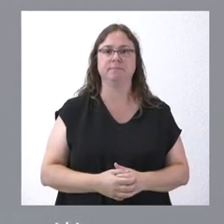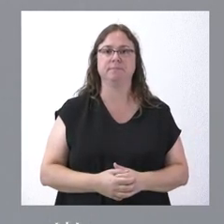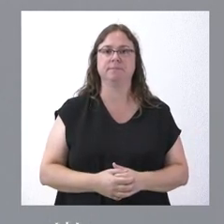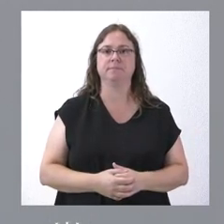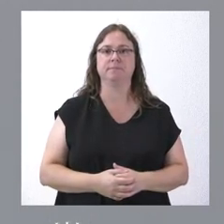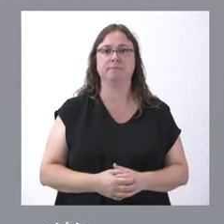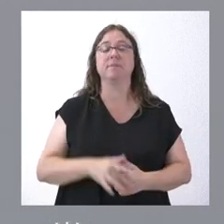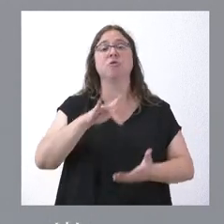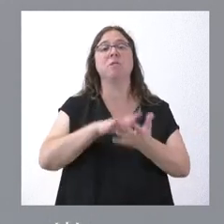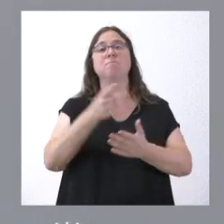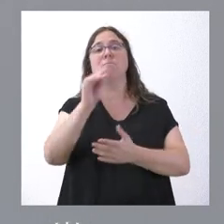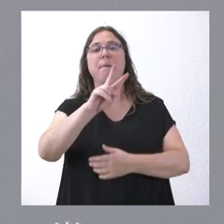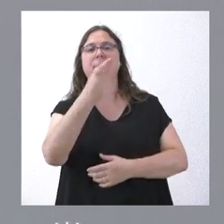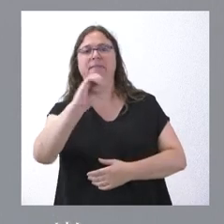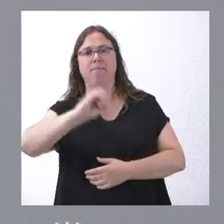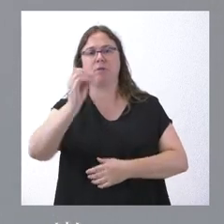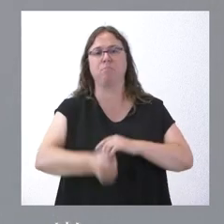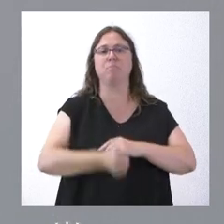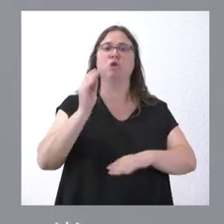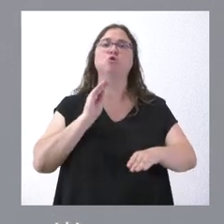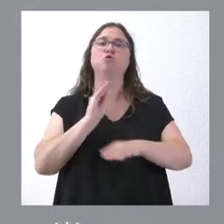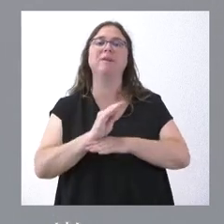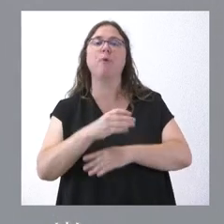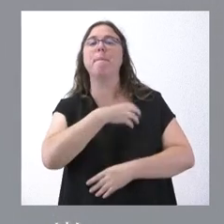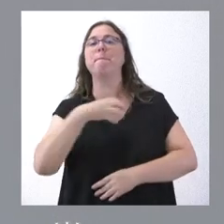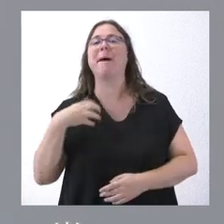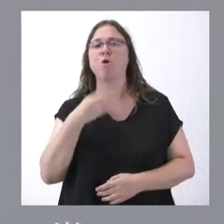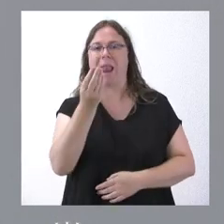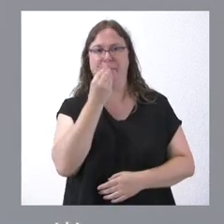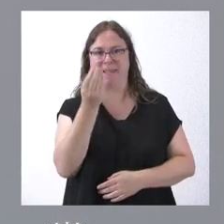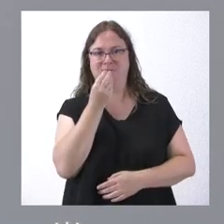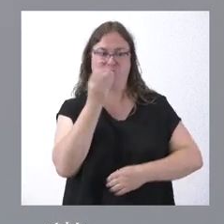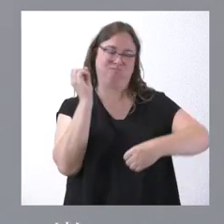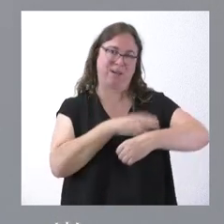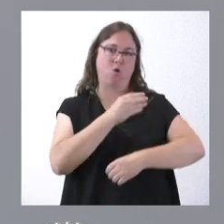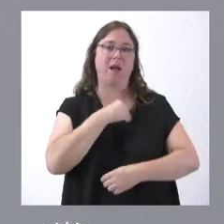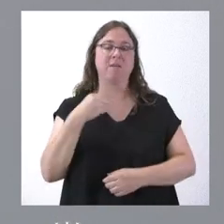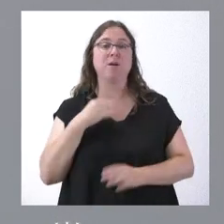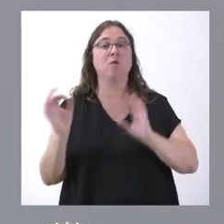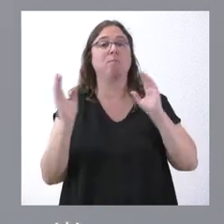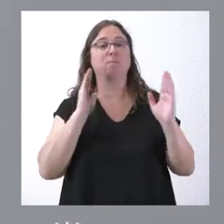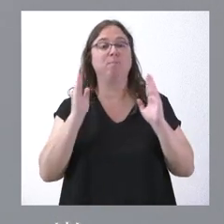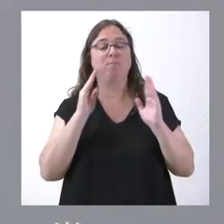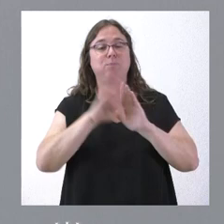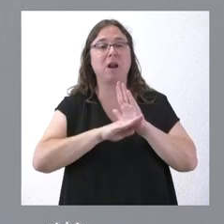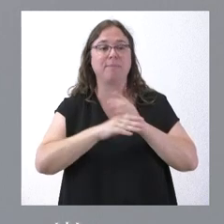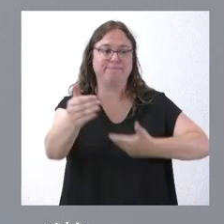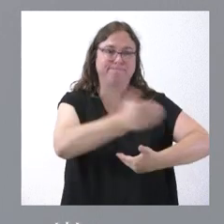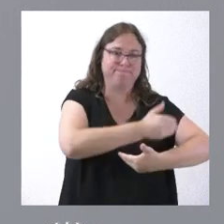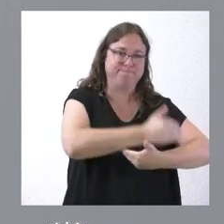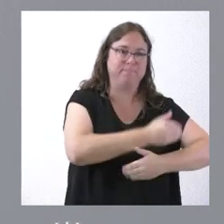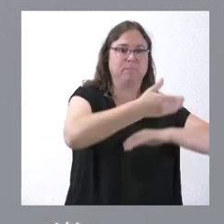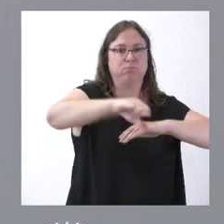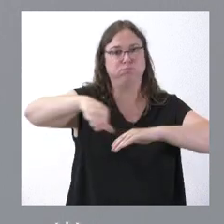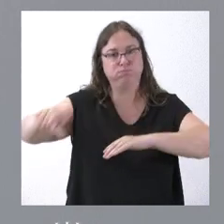Se incrementa un 20% la subvención a los bancos de alimento para los programas de provisión y distribución de